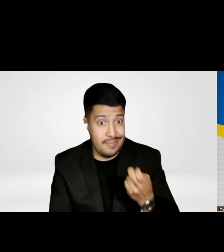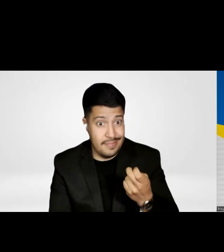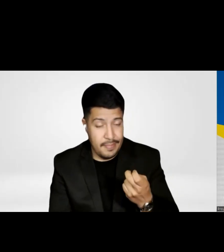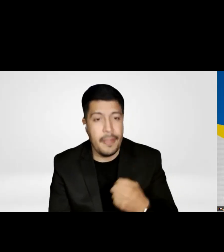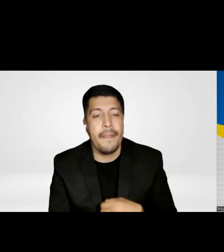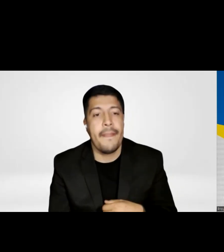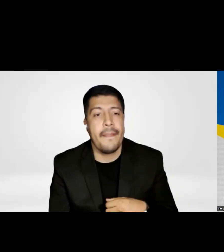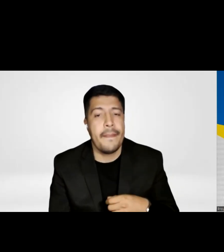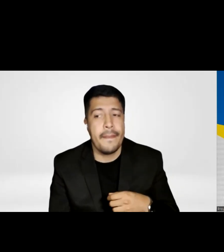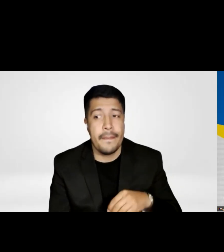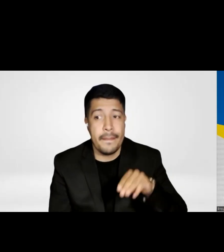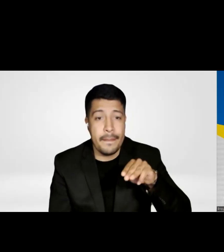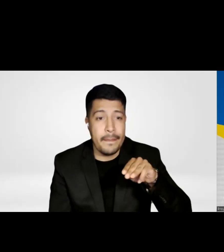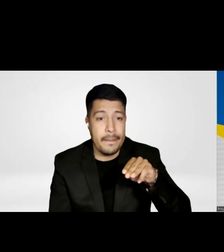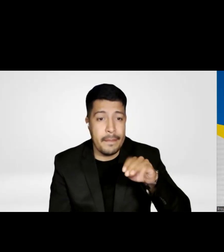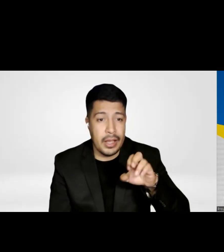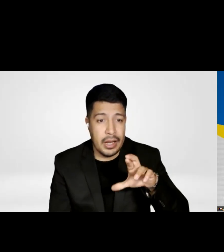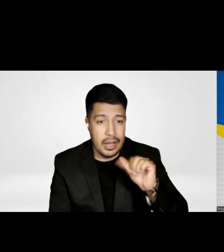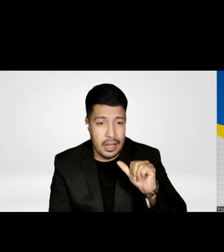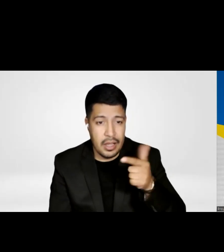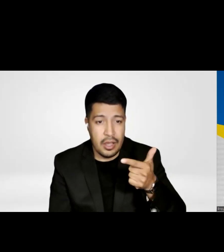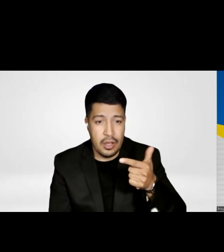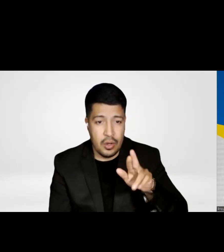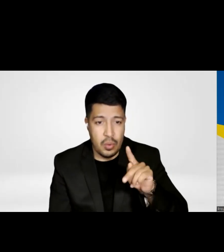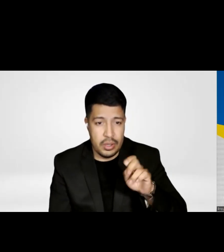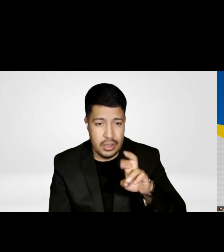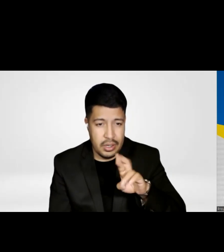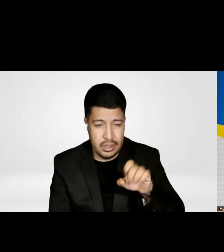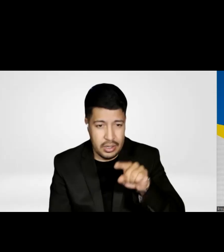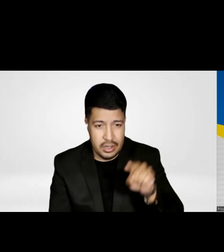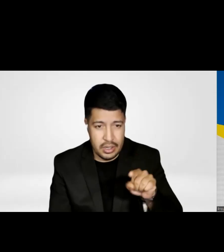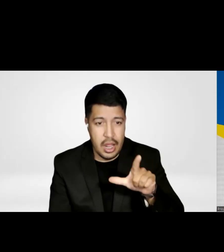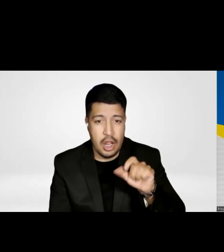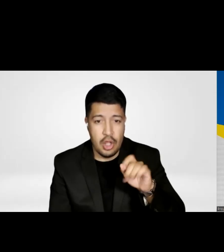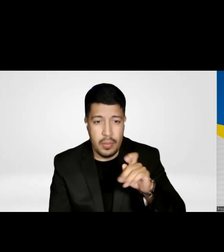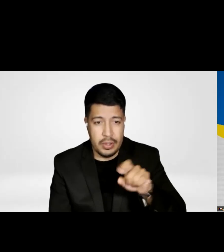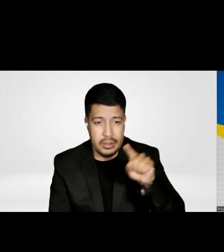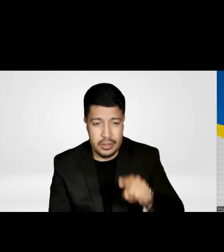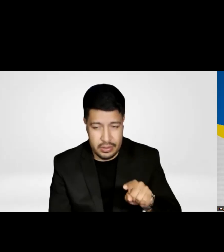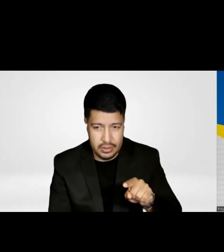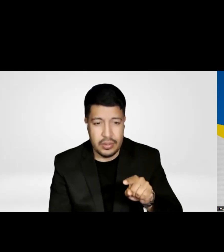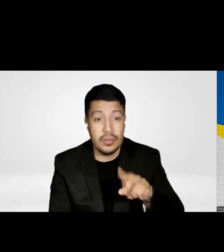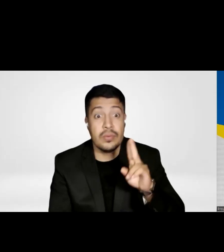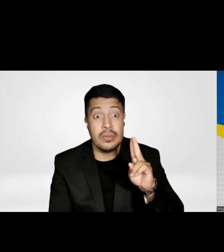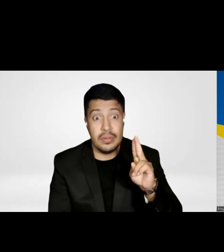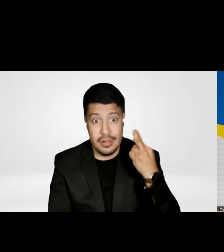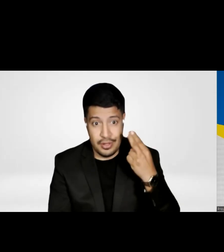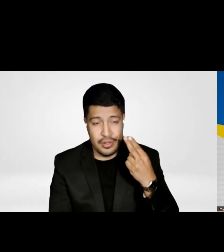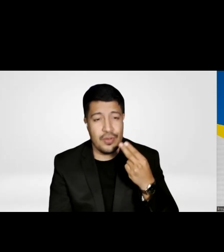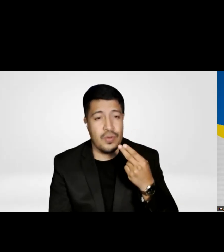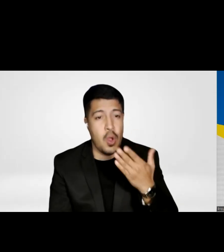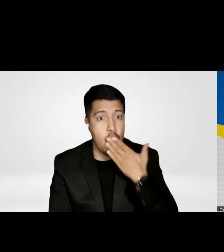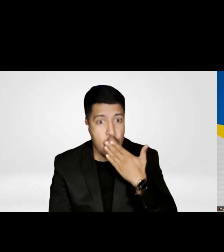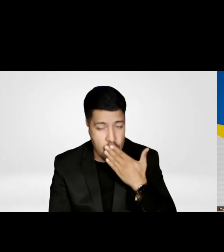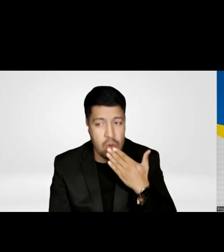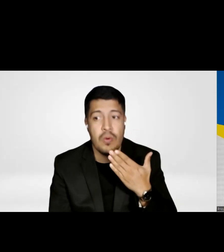Mara Gutiérrez López, es médico cirujano de la Universidad de Sonora. También está especializada en medicina de rehabilitación por